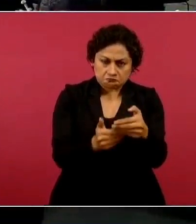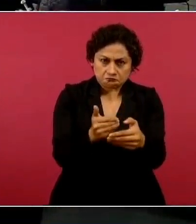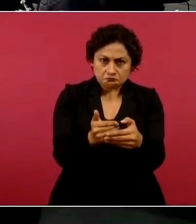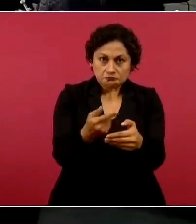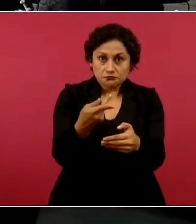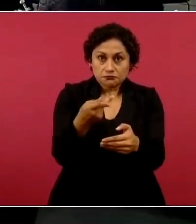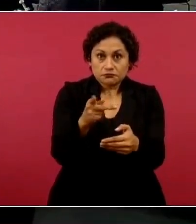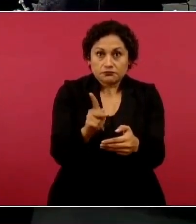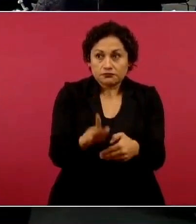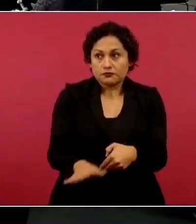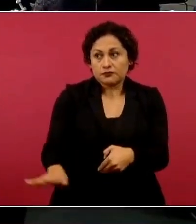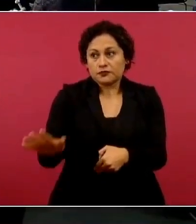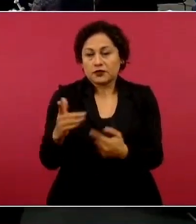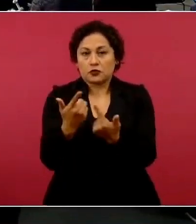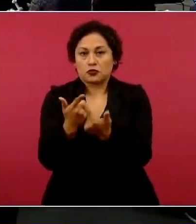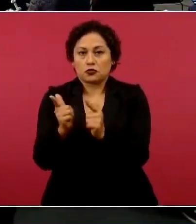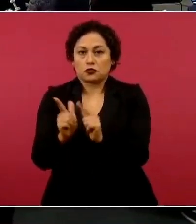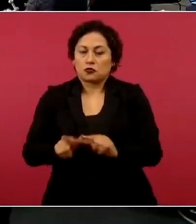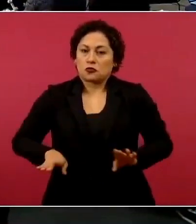los conservadores